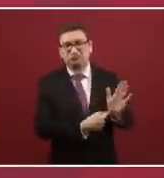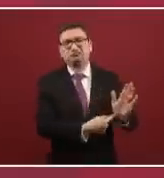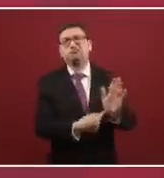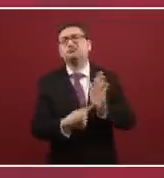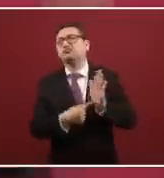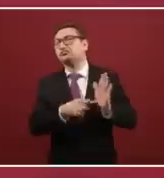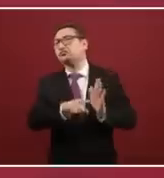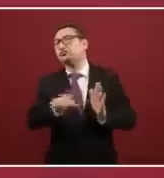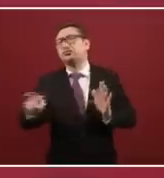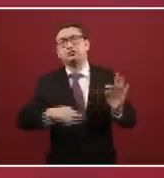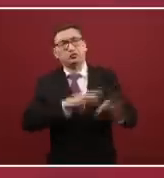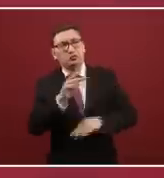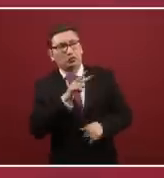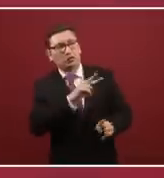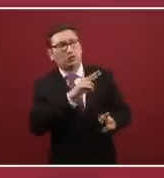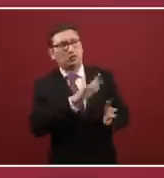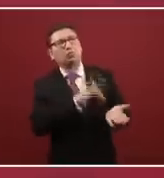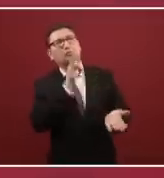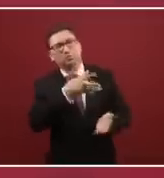para todos.